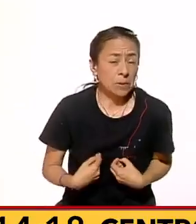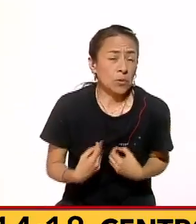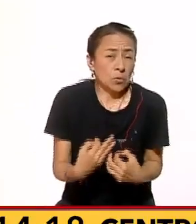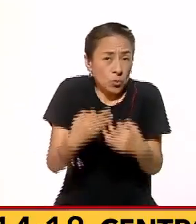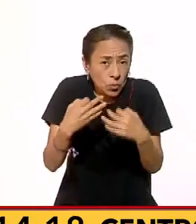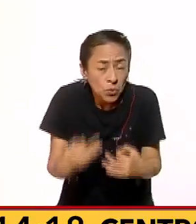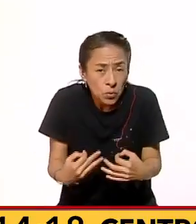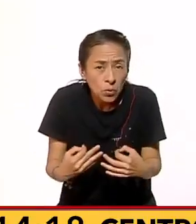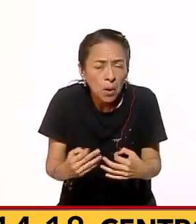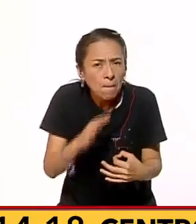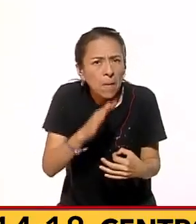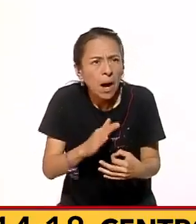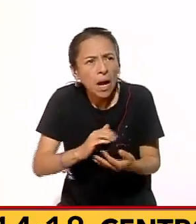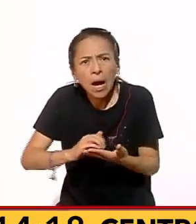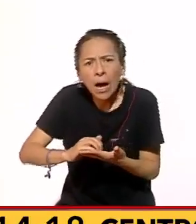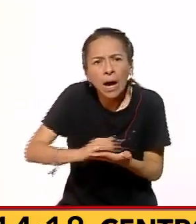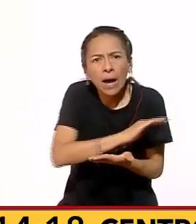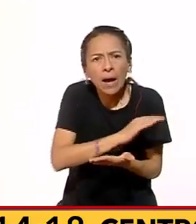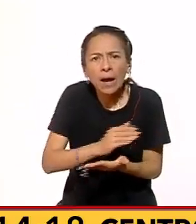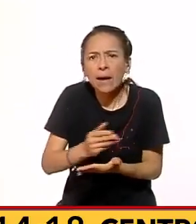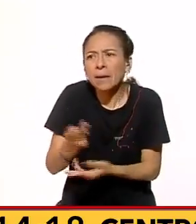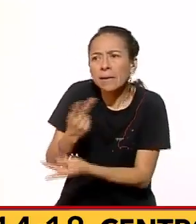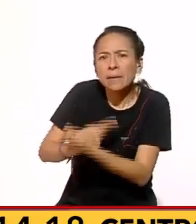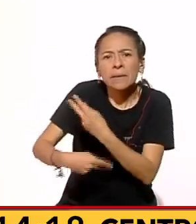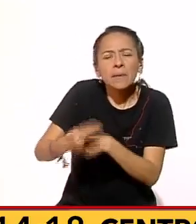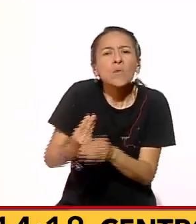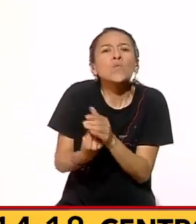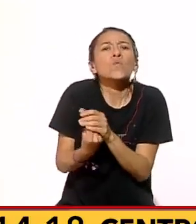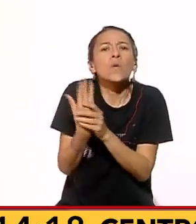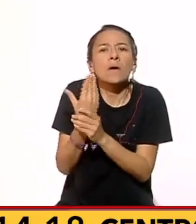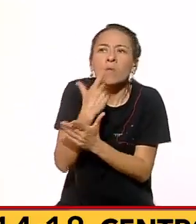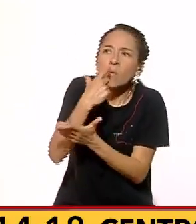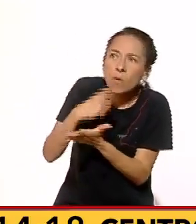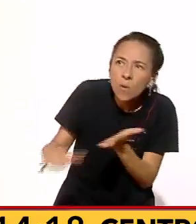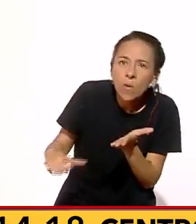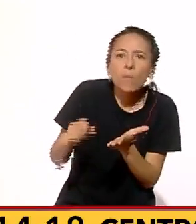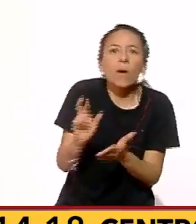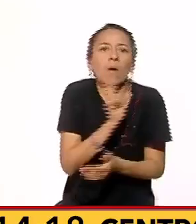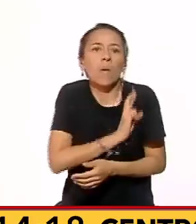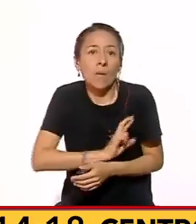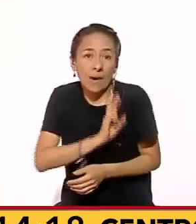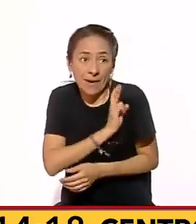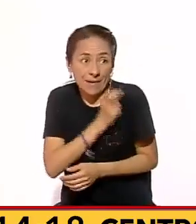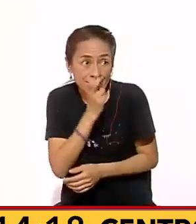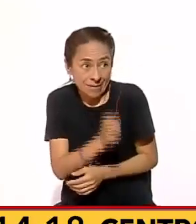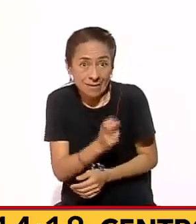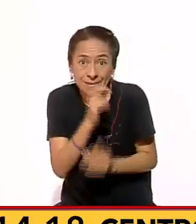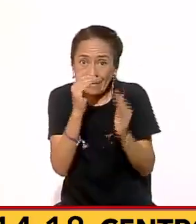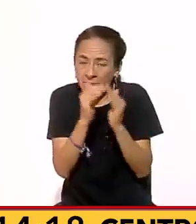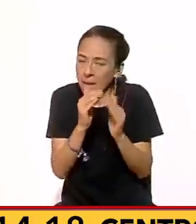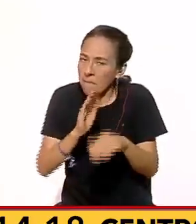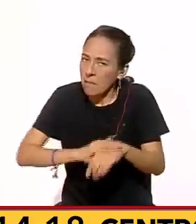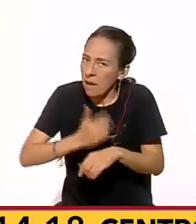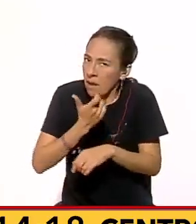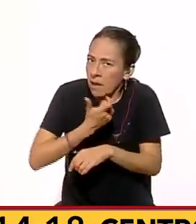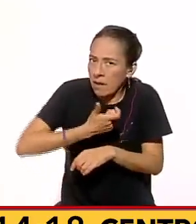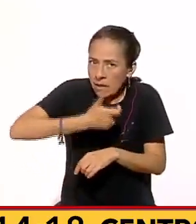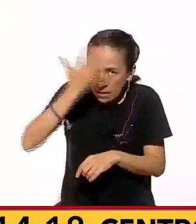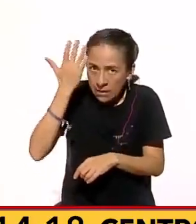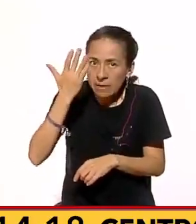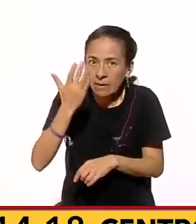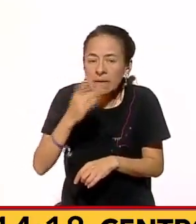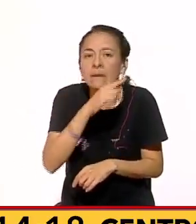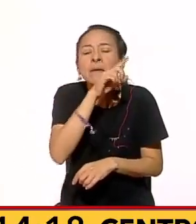por nuevos habitantes que van a comprar o a rentar viviendas más caras y a consumir en un